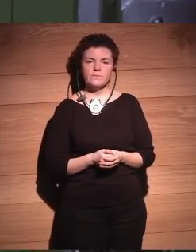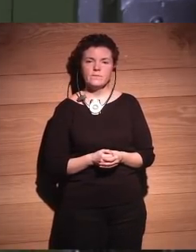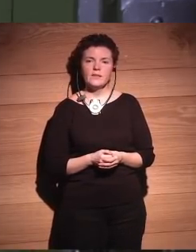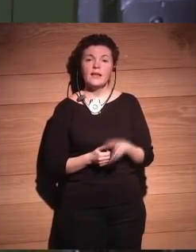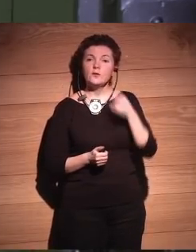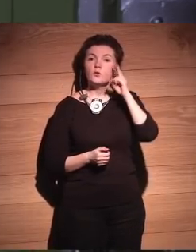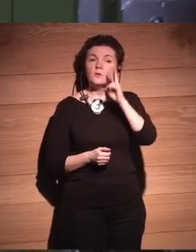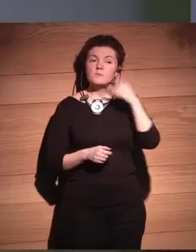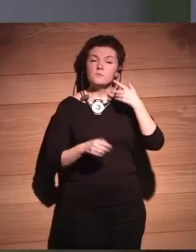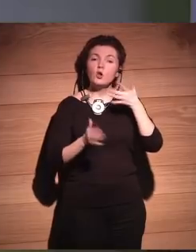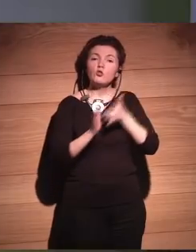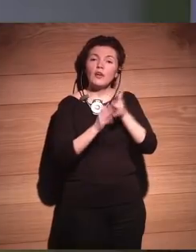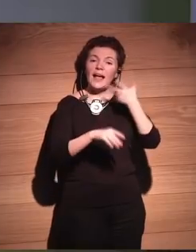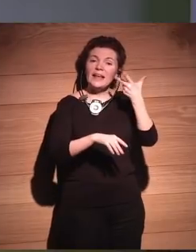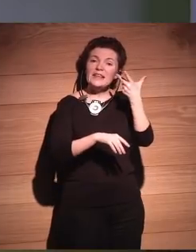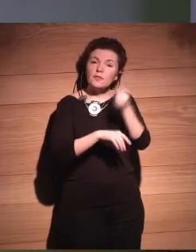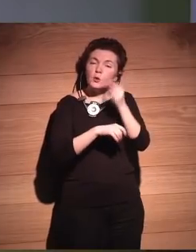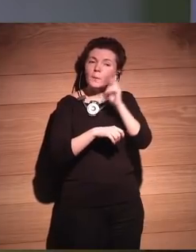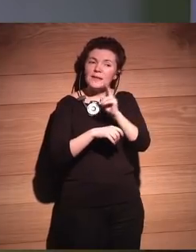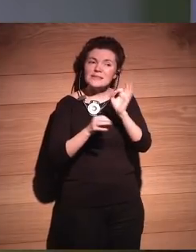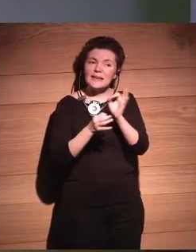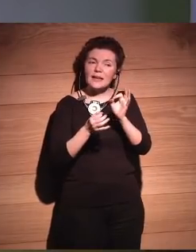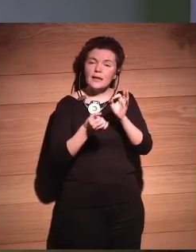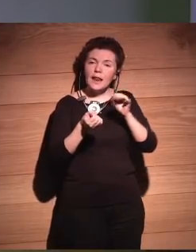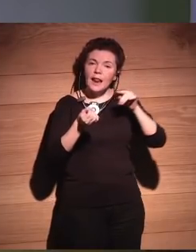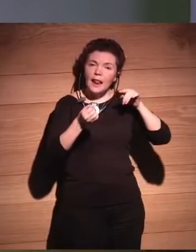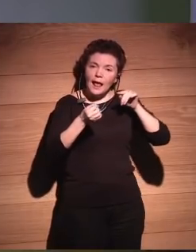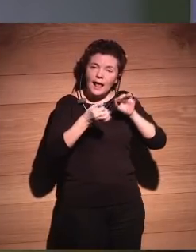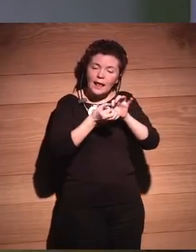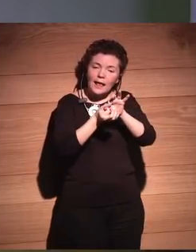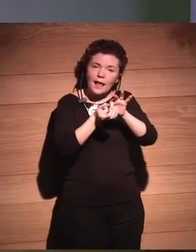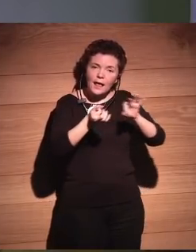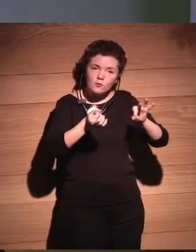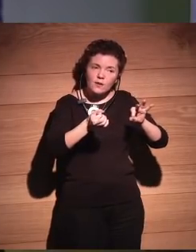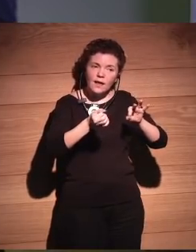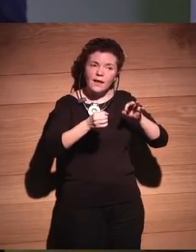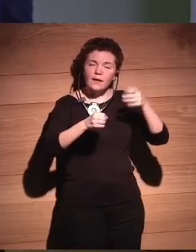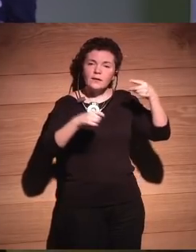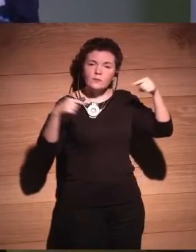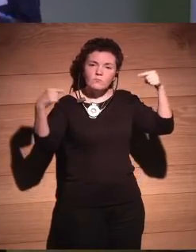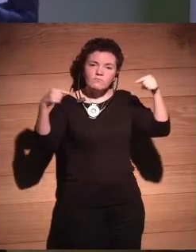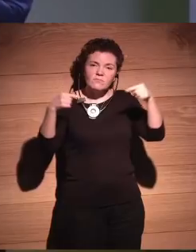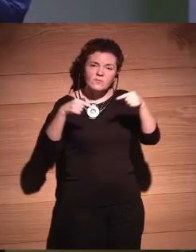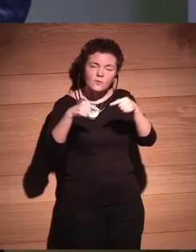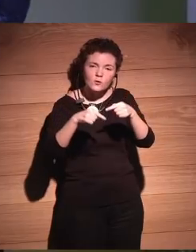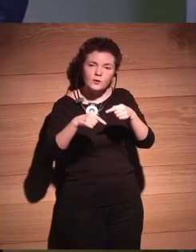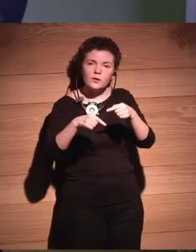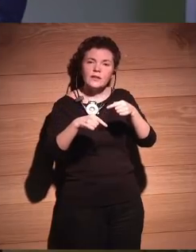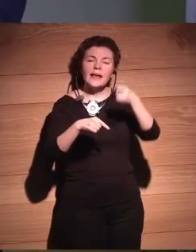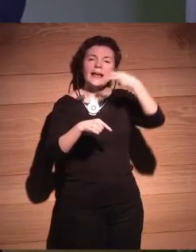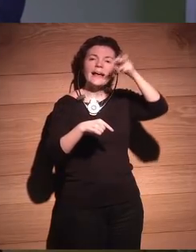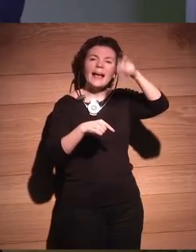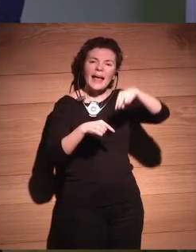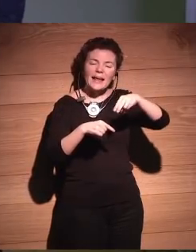Esto es lo que se ve durante la inyección. Una cánula, la segunda, la tercera se va a colocar. Entonces seguimos suministrando el gen y